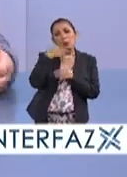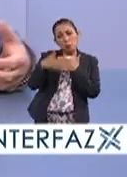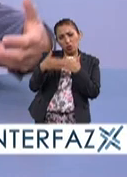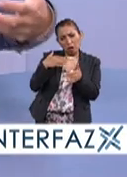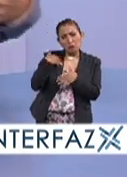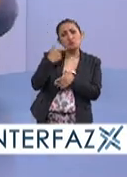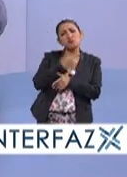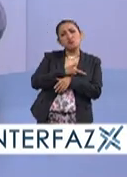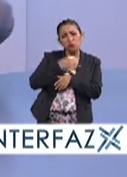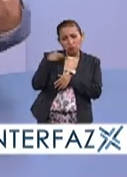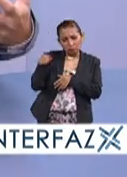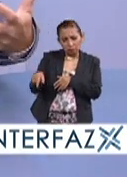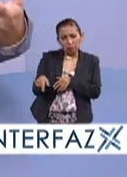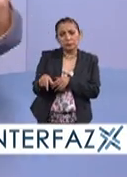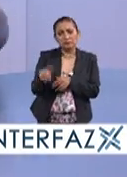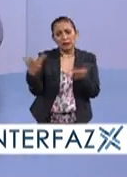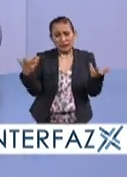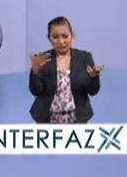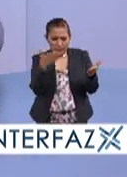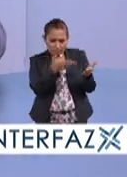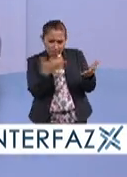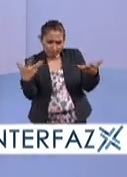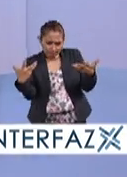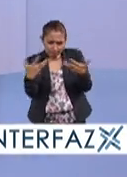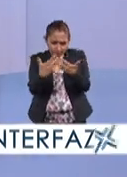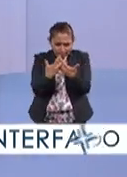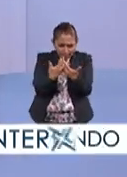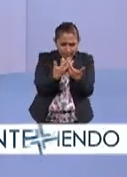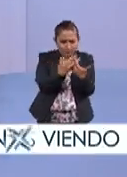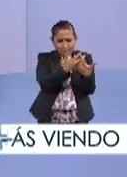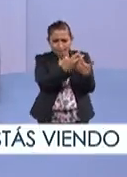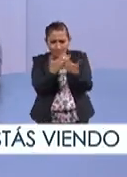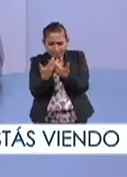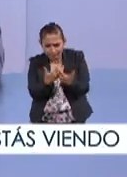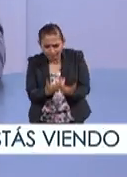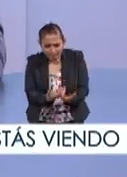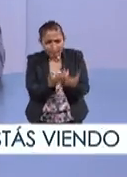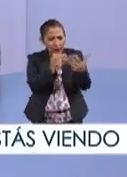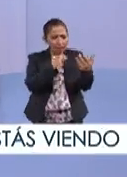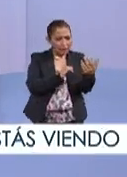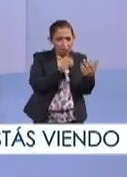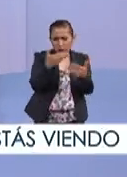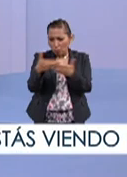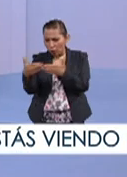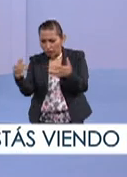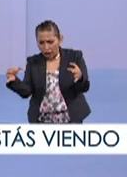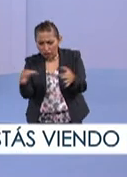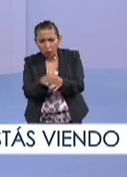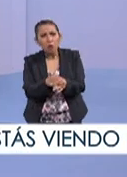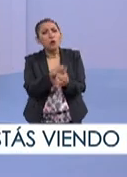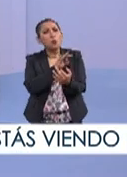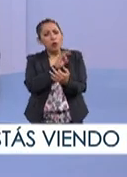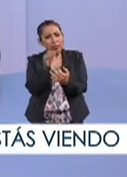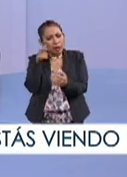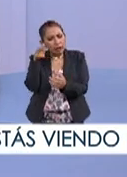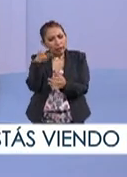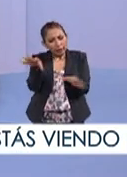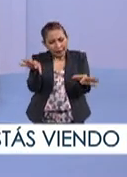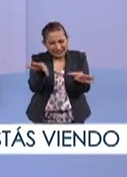contemporaneidad. Yo creo en esa mezcla, en ese trenzado entre lo antiguo y lo moderno se puede